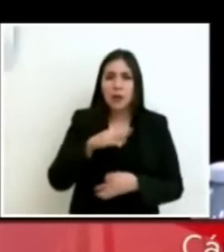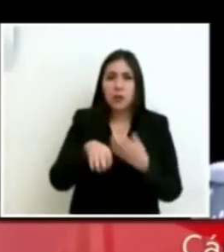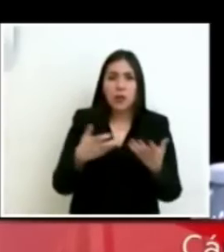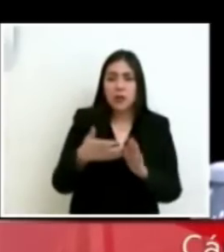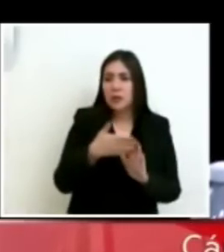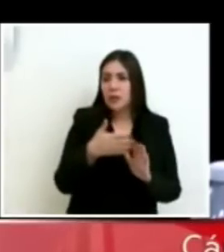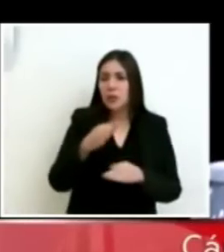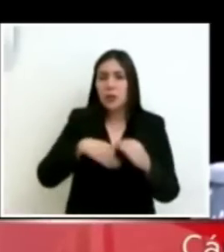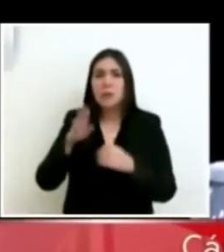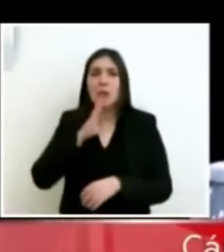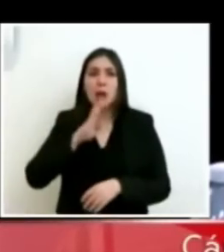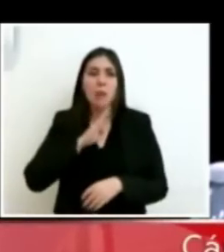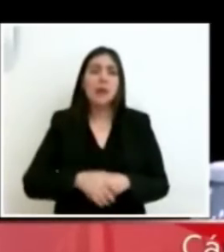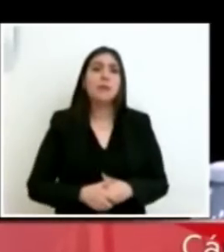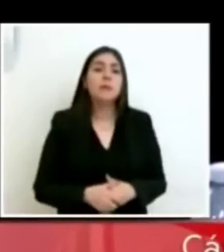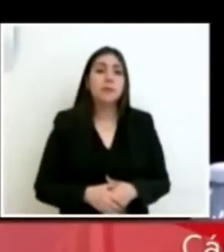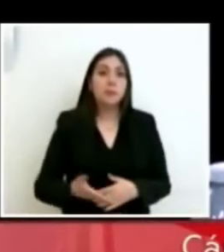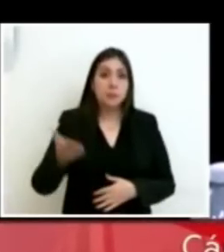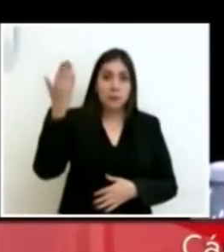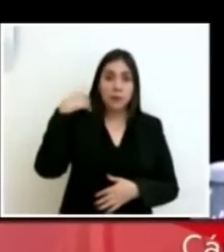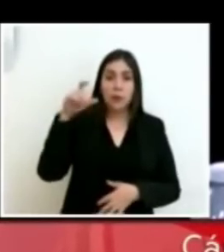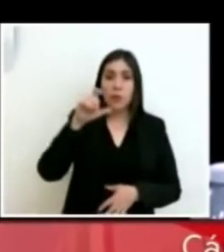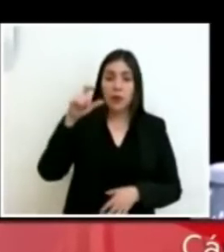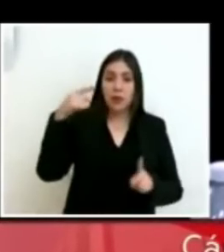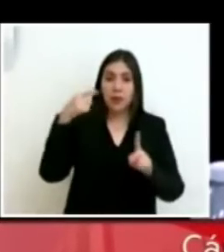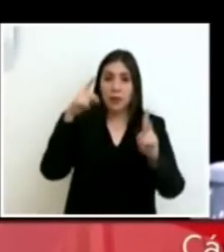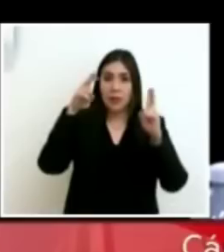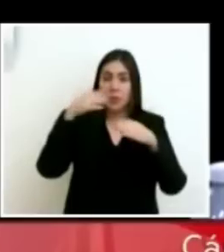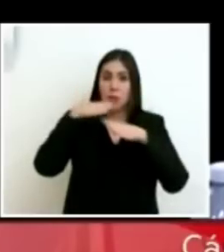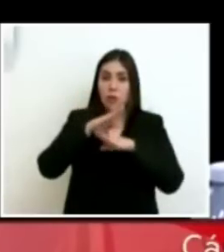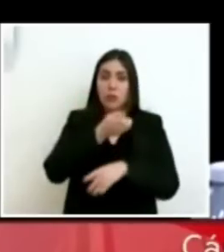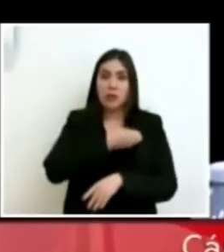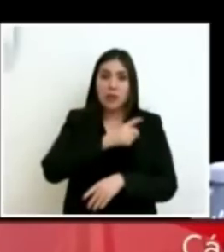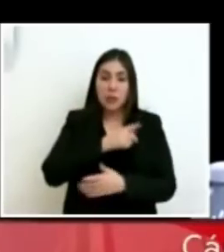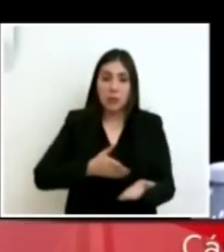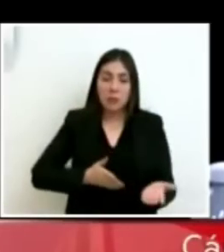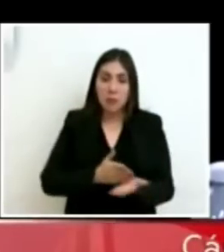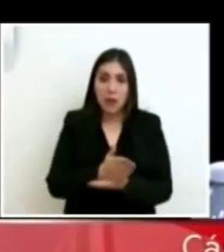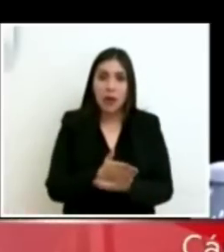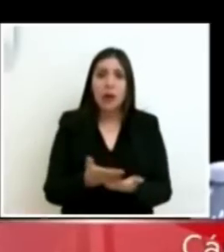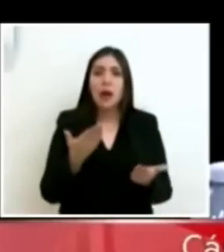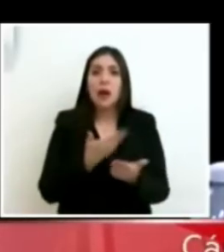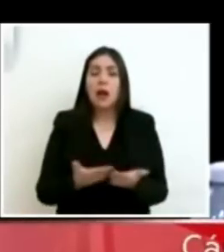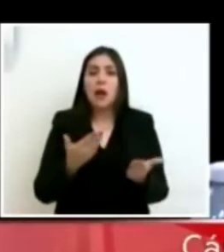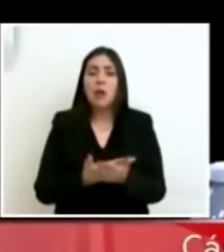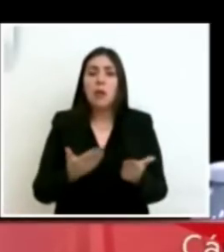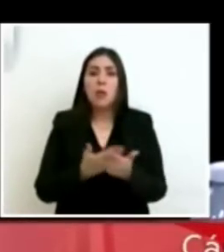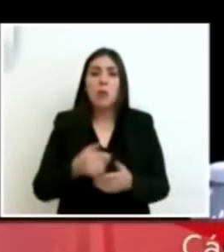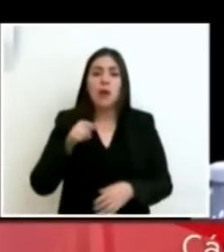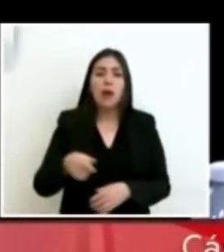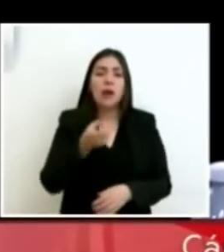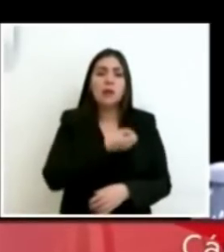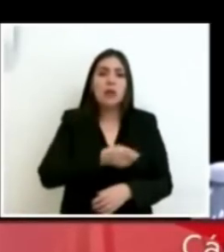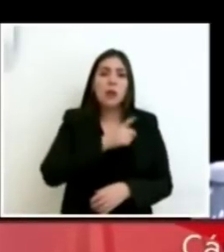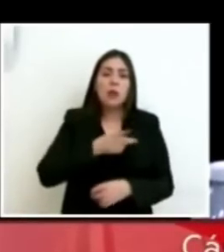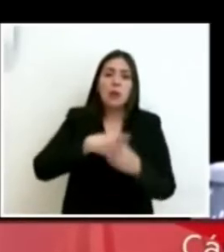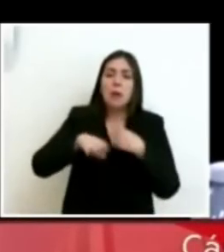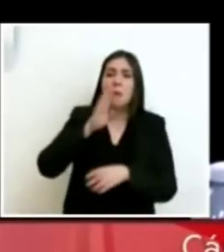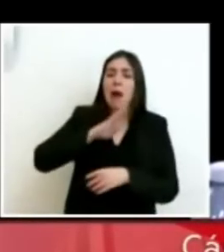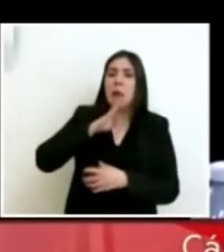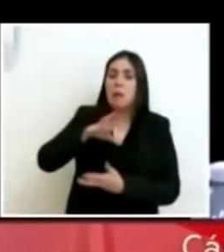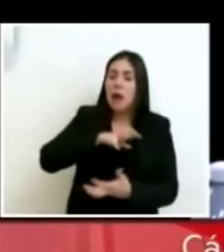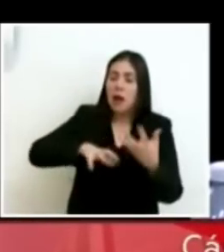Cuando tocaron la salud, las consecuencias fueron que ahora la salud agoniza. Cuando tocaron la